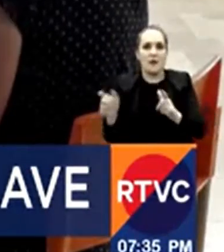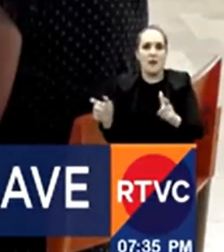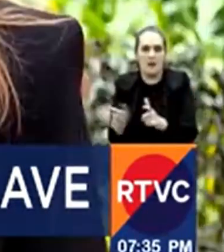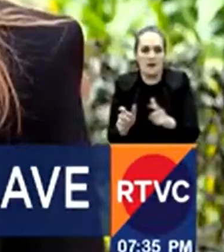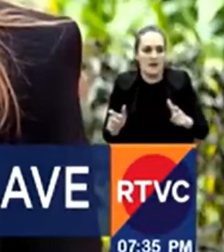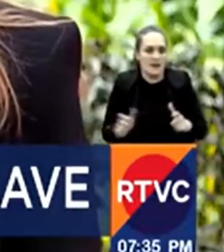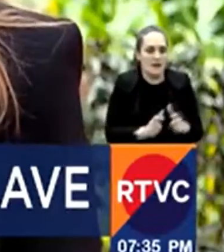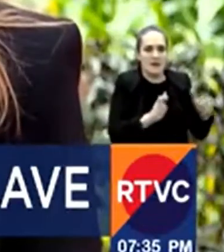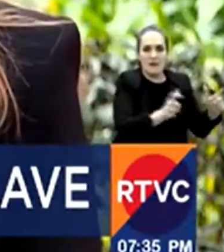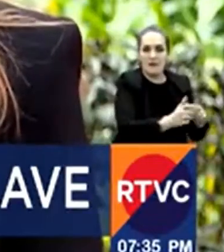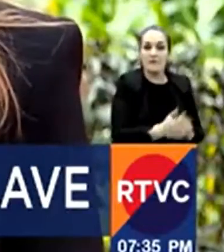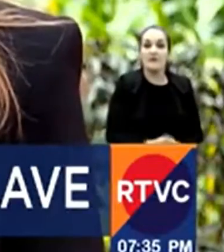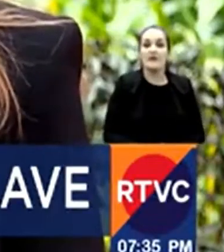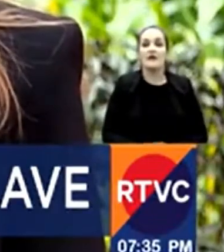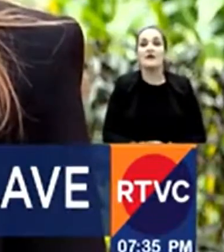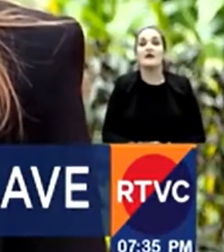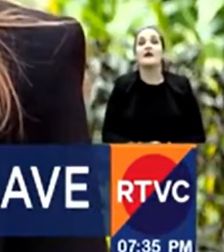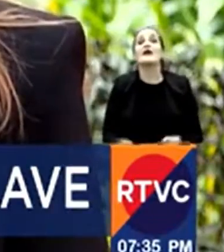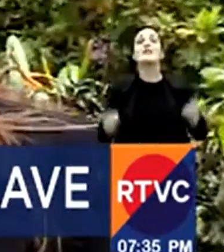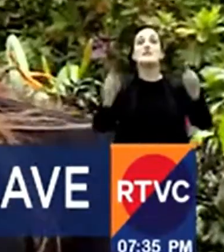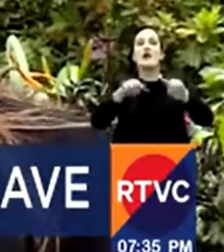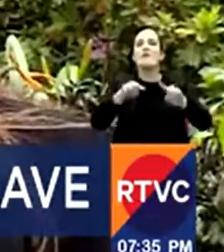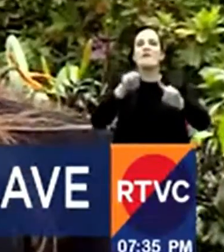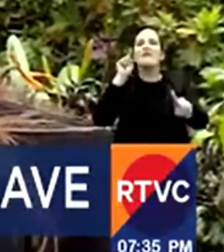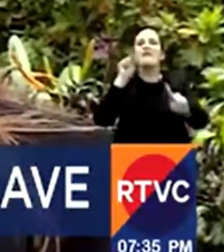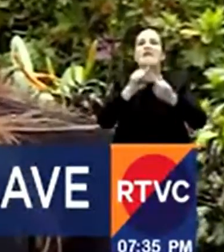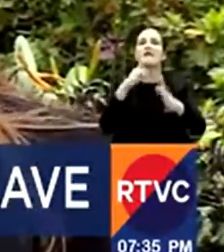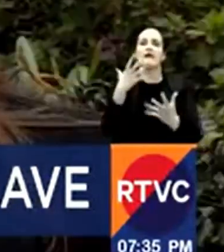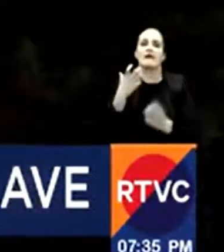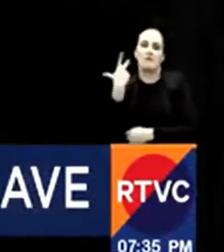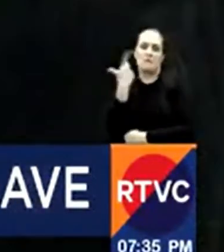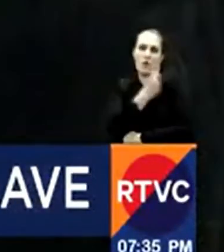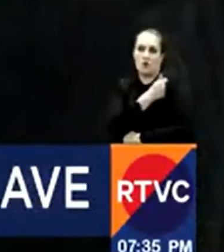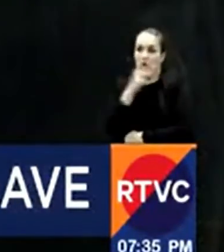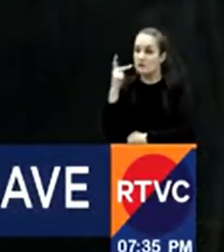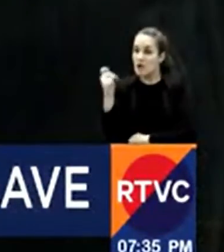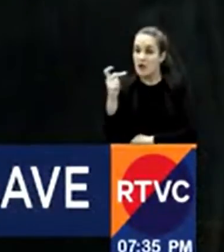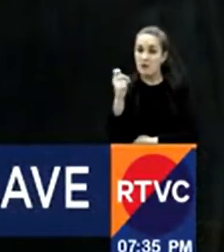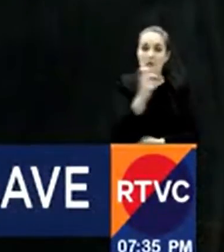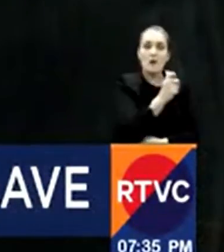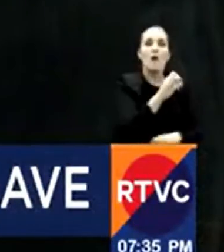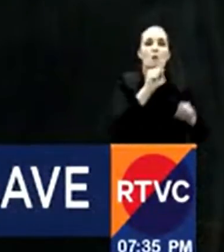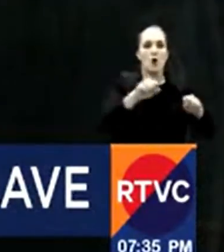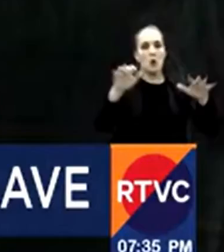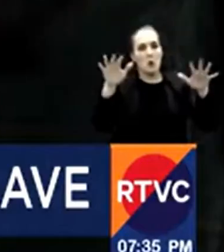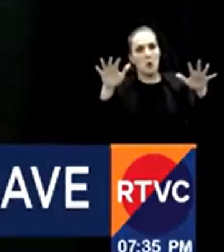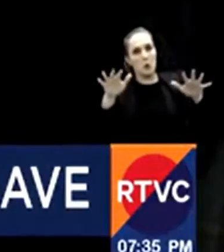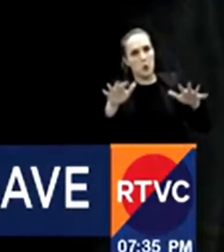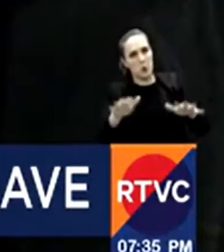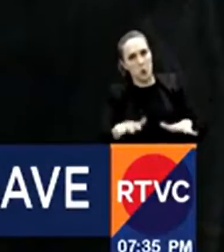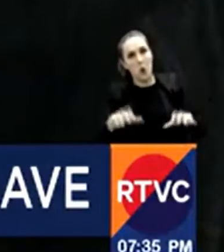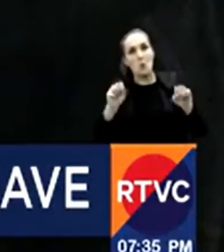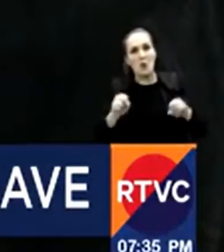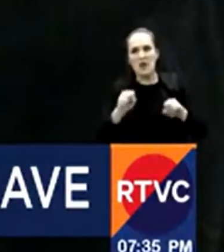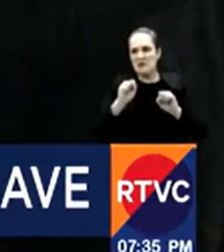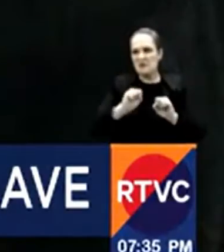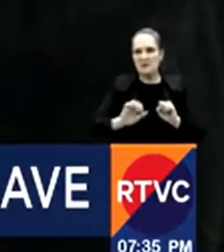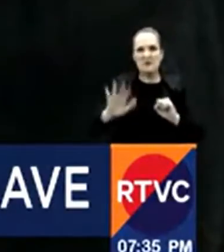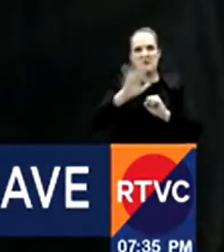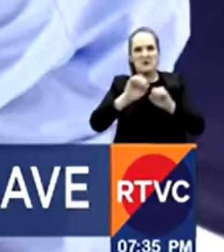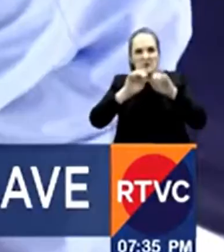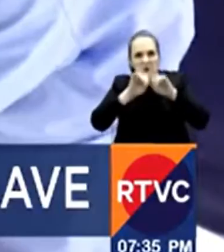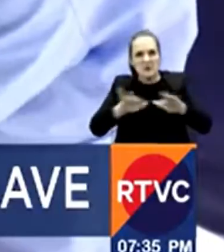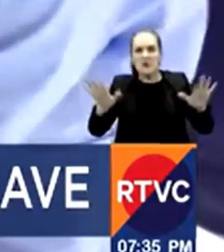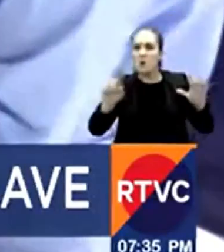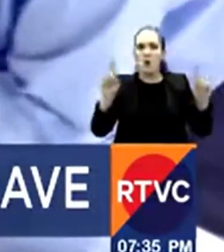También se puede lograr con unas altas coberturas de vacunación. Esto previene, digamos, la diseminación activa del virus, una transmisión comunitaria